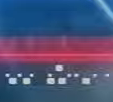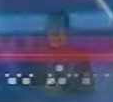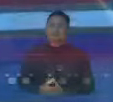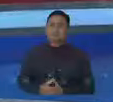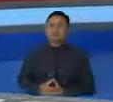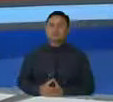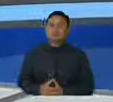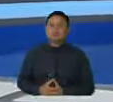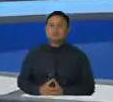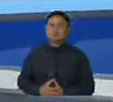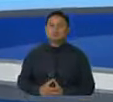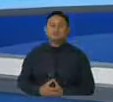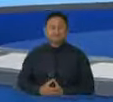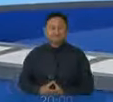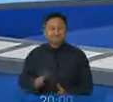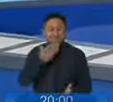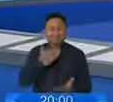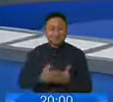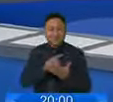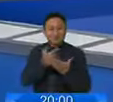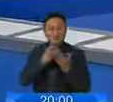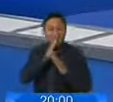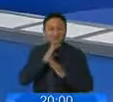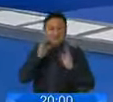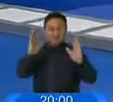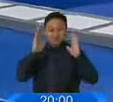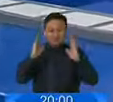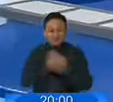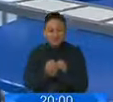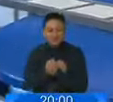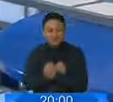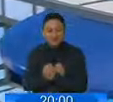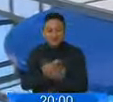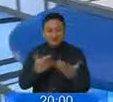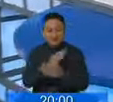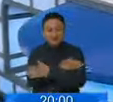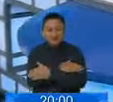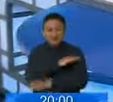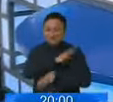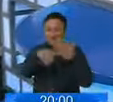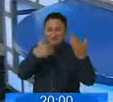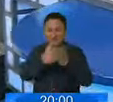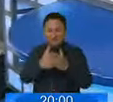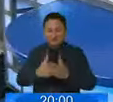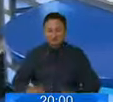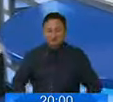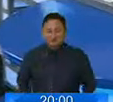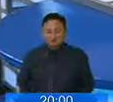Gracias por la compañía, el cariño y sobre todo la sintonía. Un abrazo grande.